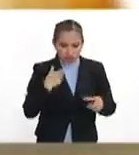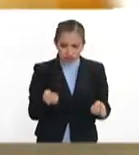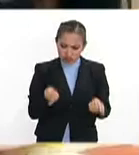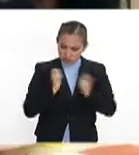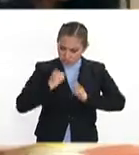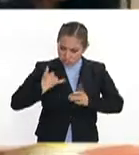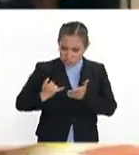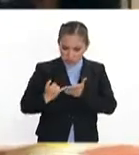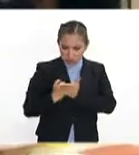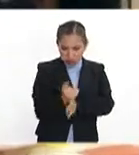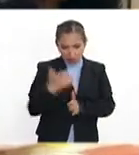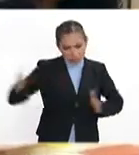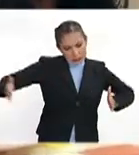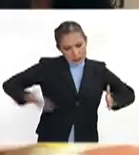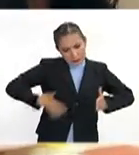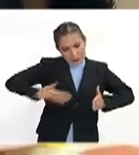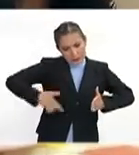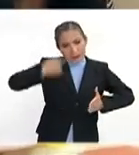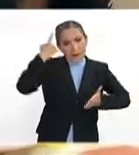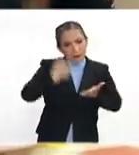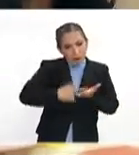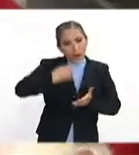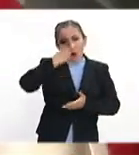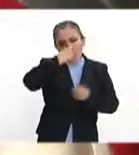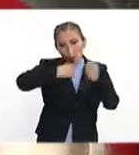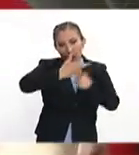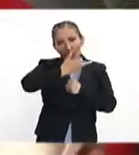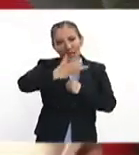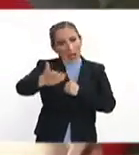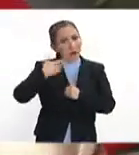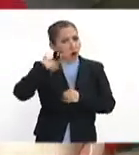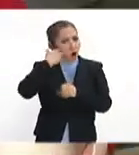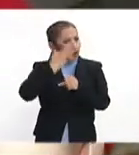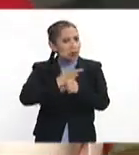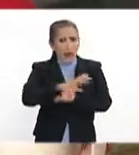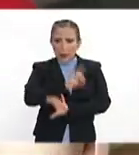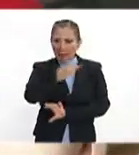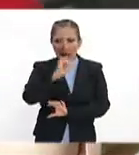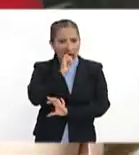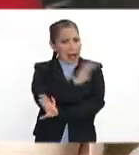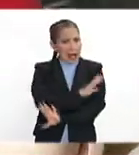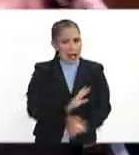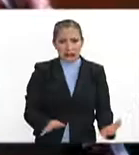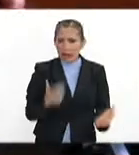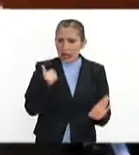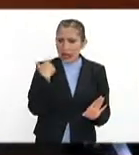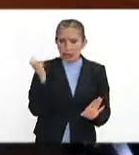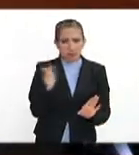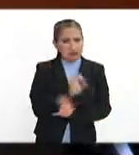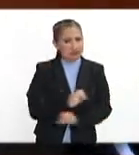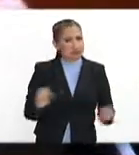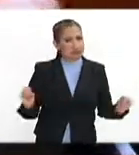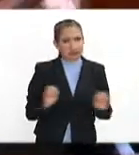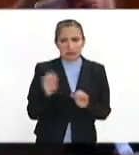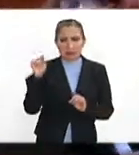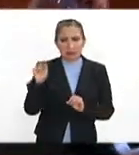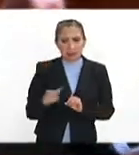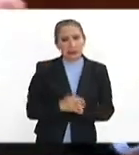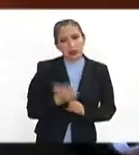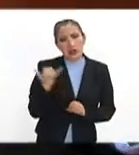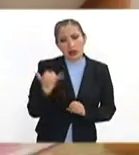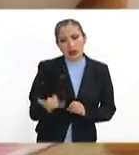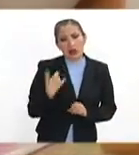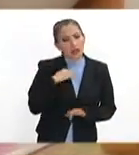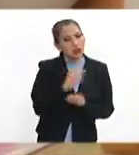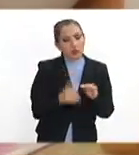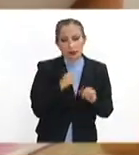la decisión de cocinar en estos comedores, lo hacen de manera voluntaria, sin recibir ninguna retribución, pero solo